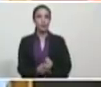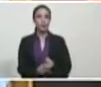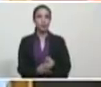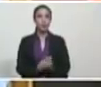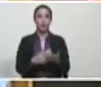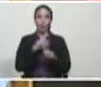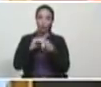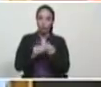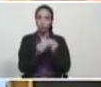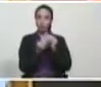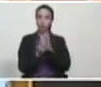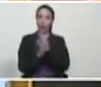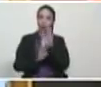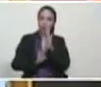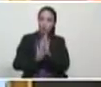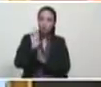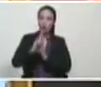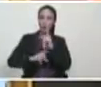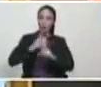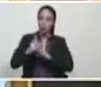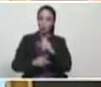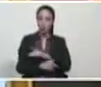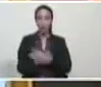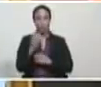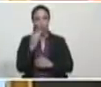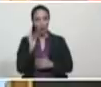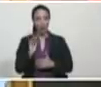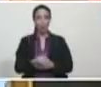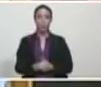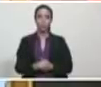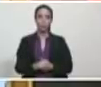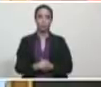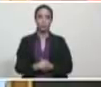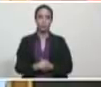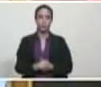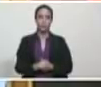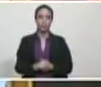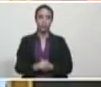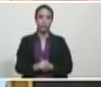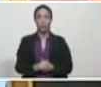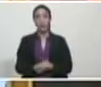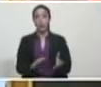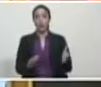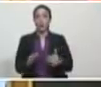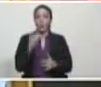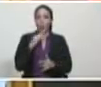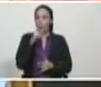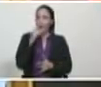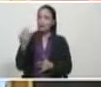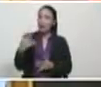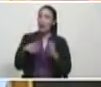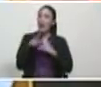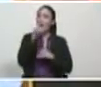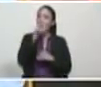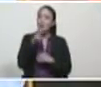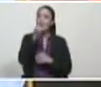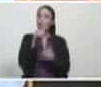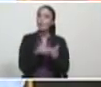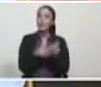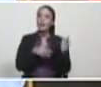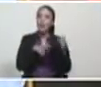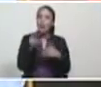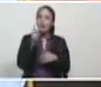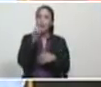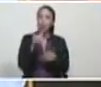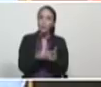recuperar, producir. Que fuera de nosotros si yo no hubiera traído en el año 2013, 2014,